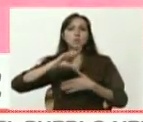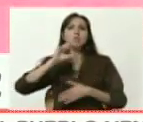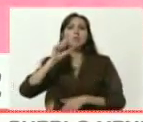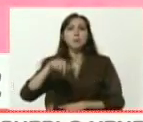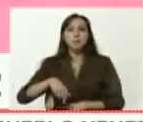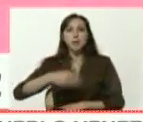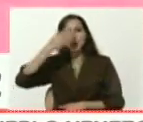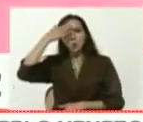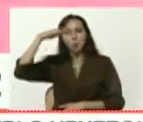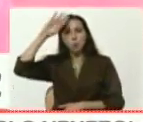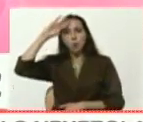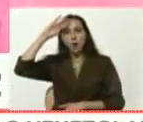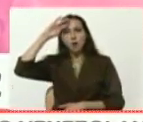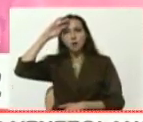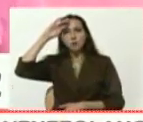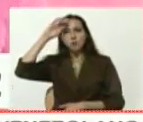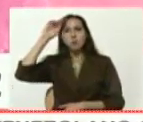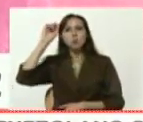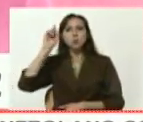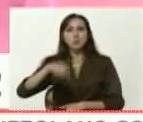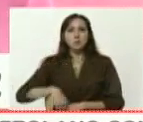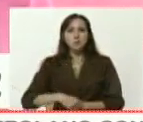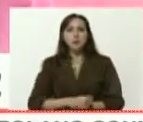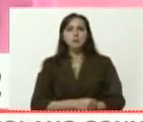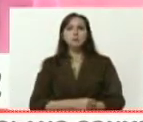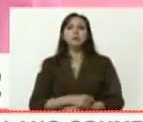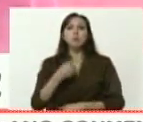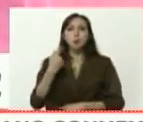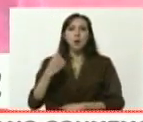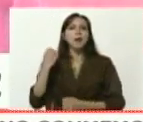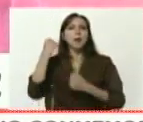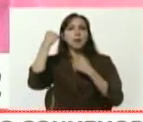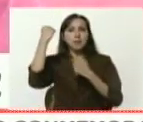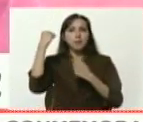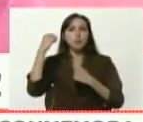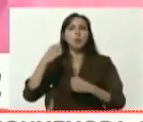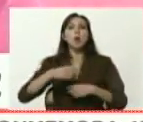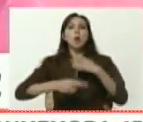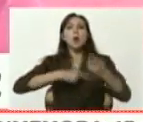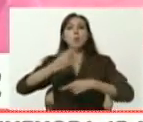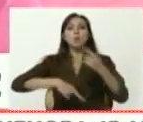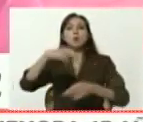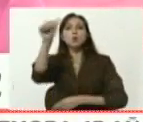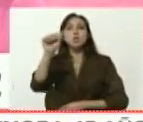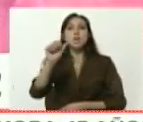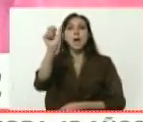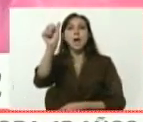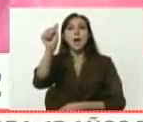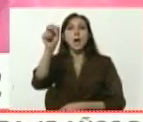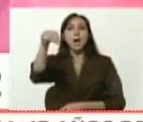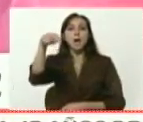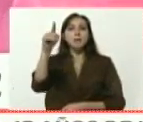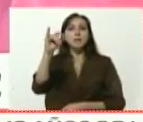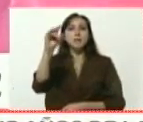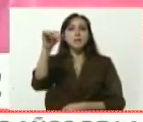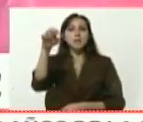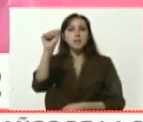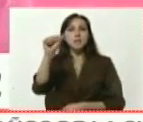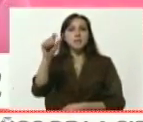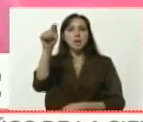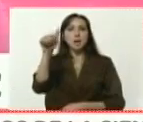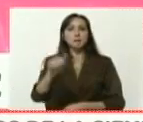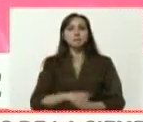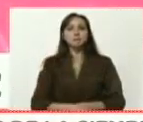en la gesta de lo que sería el triunfo de la revolución sandinista. Y Jorge era un